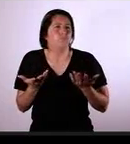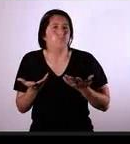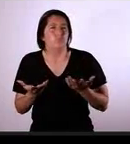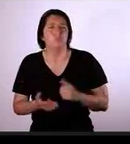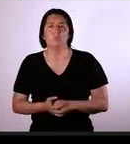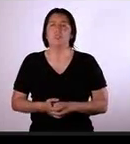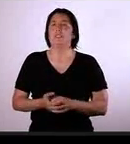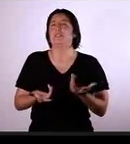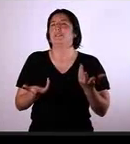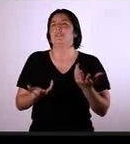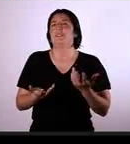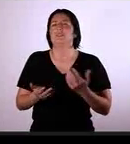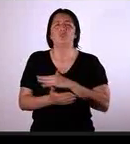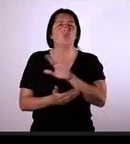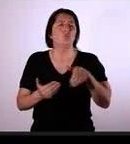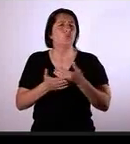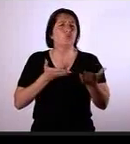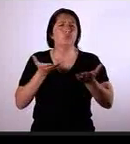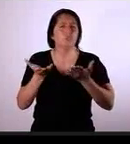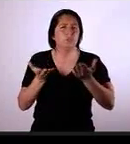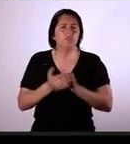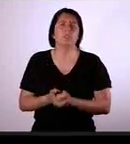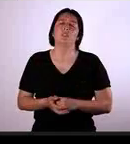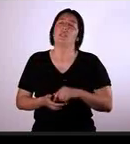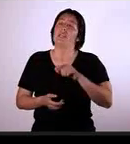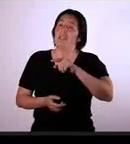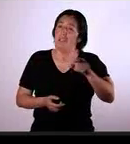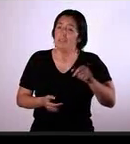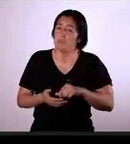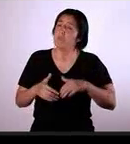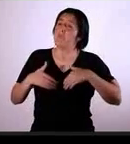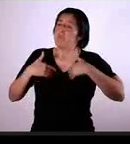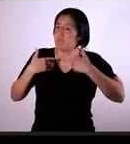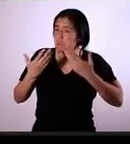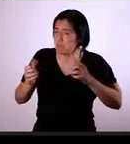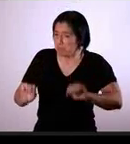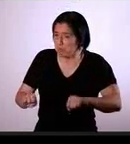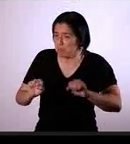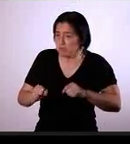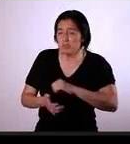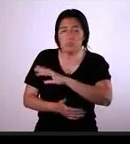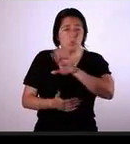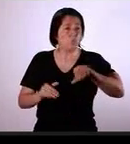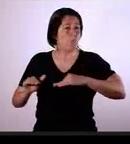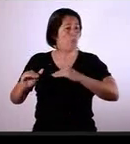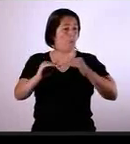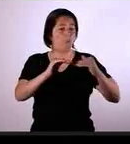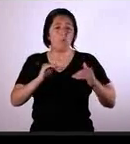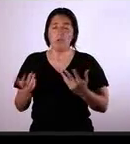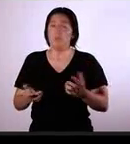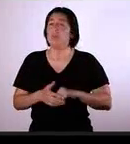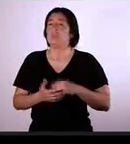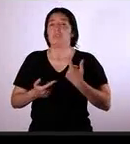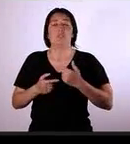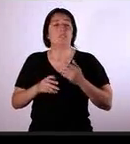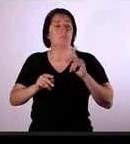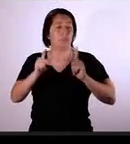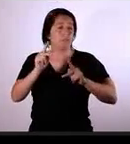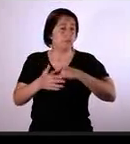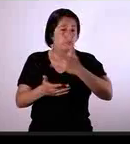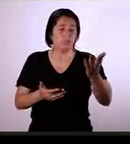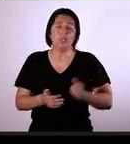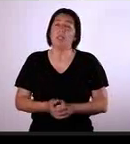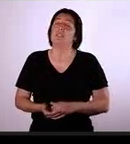pueden acceder a todos los servicios, tengan la condición de todas las personas, porque es un servicio público, ¿no?